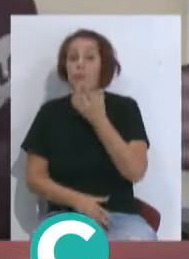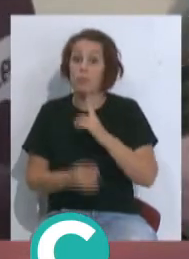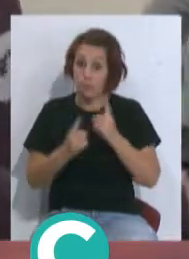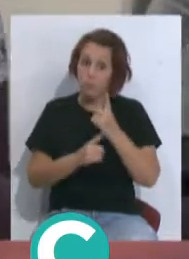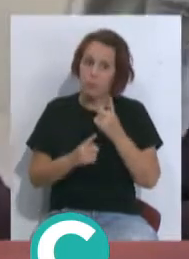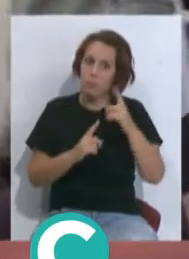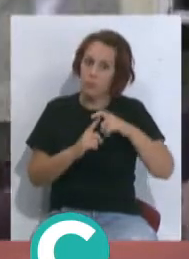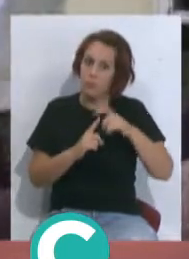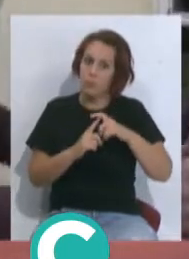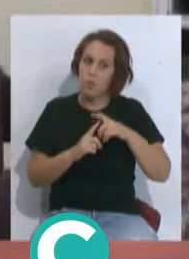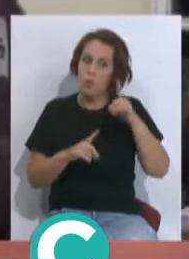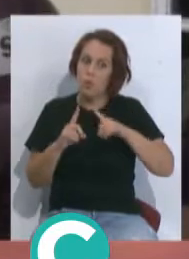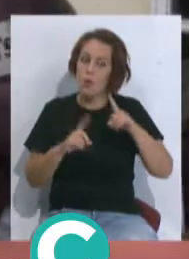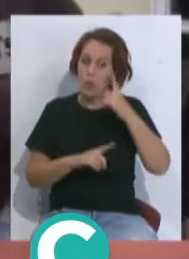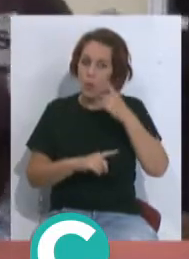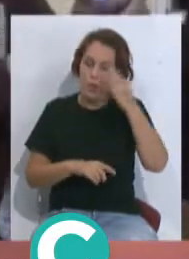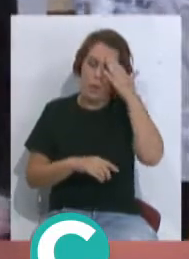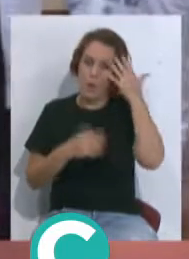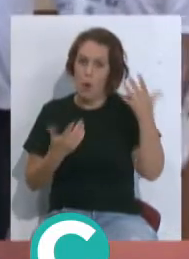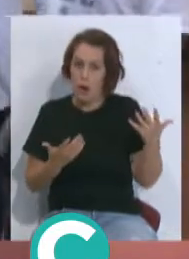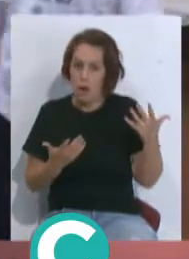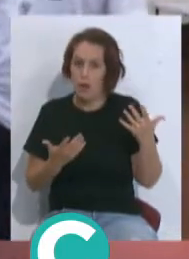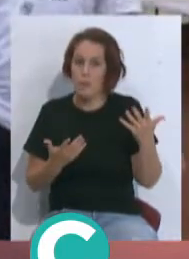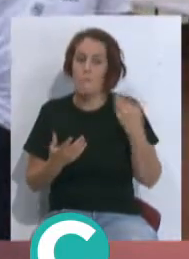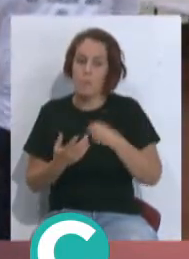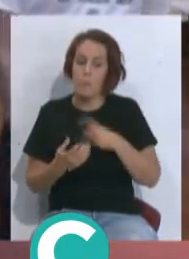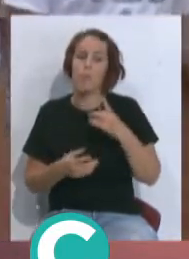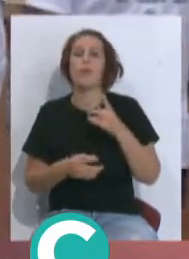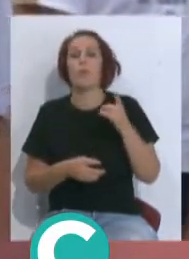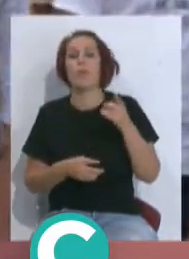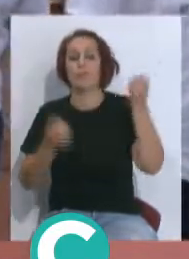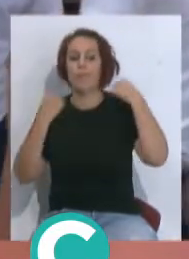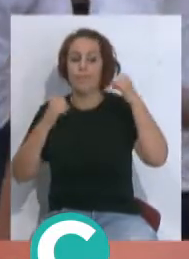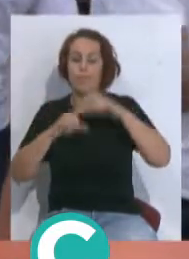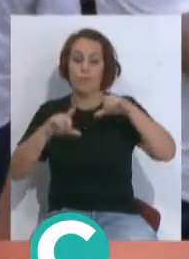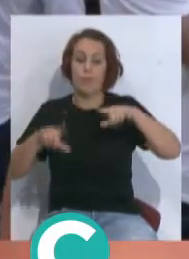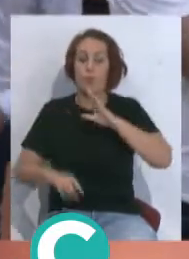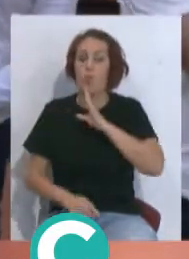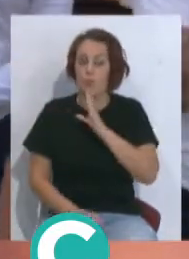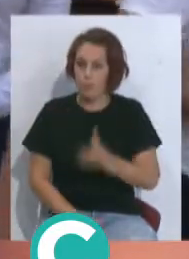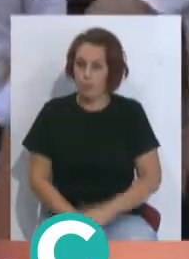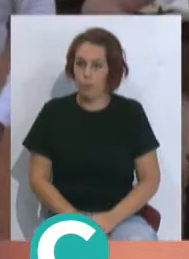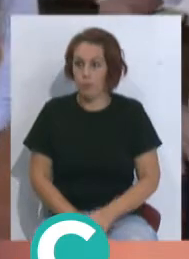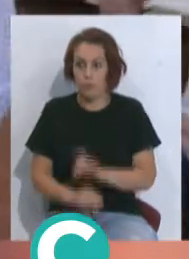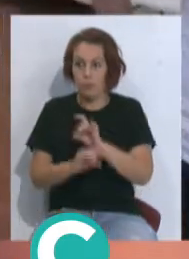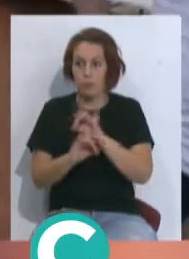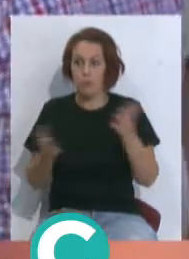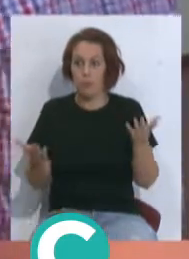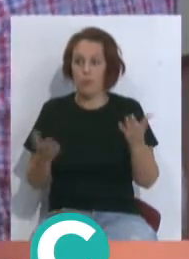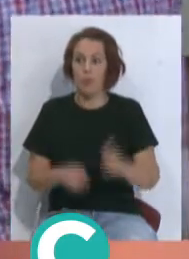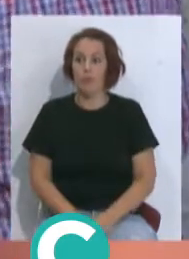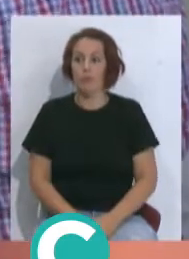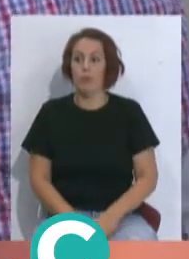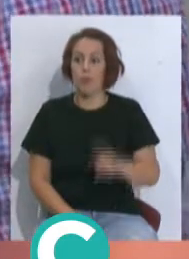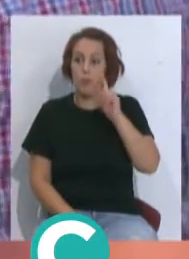celebraron en mayo, uno de los principales problemas que se expuso fue precisamente ese, ¿no? El de los ensayos. Claro, sí, es que es de cajón. Sí, no,